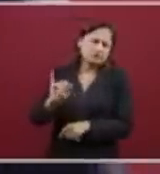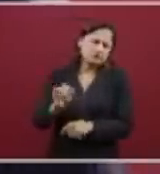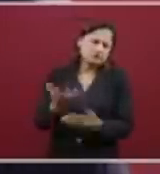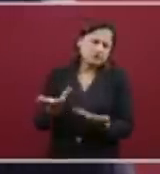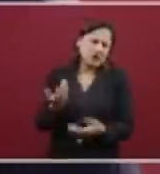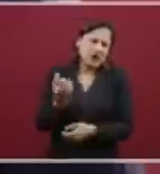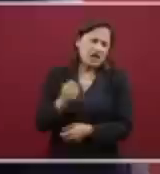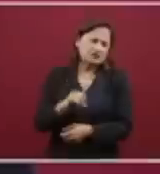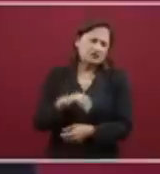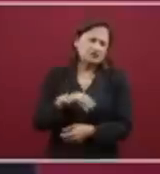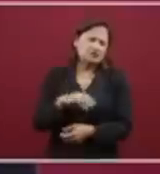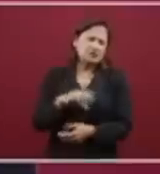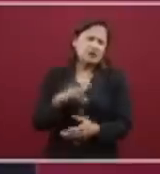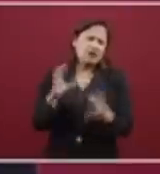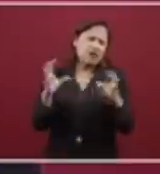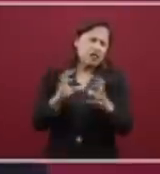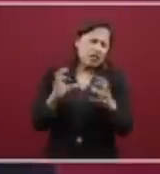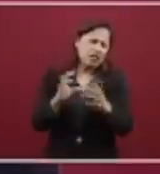d